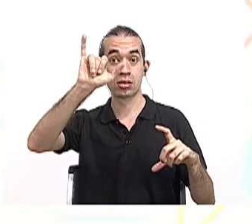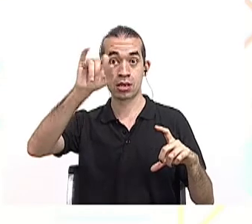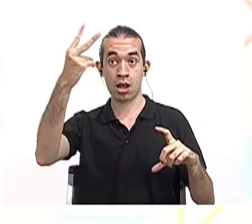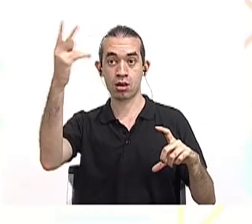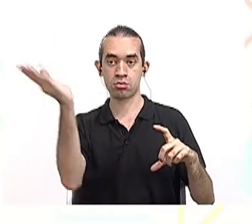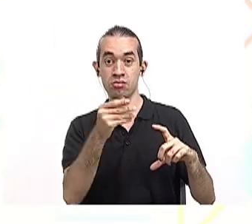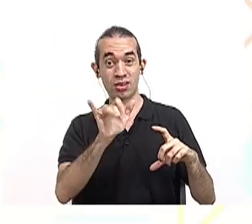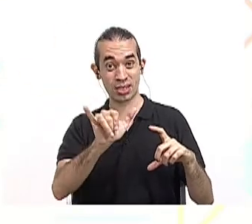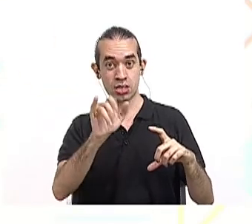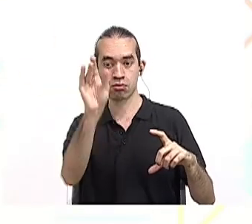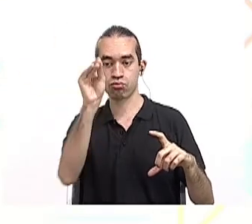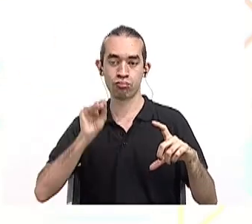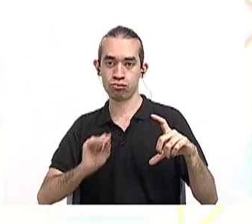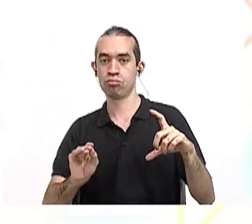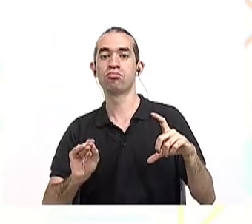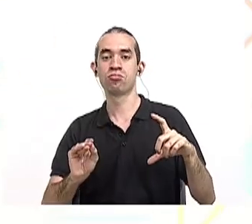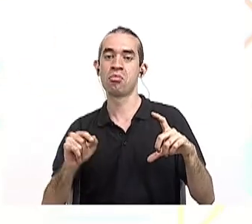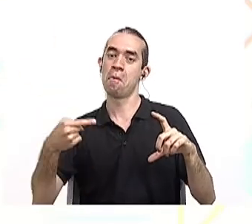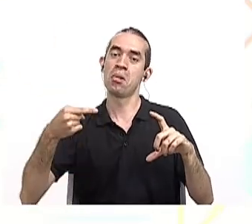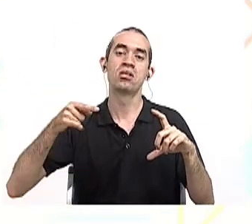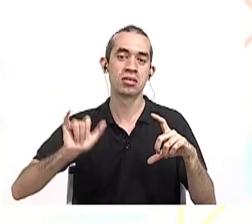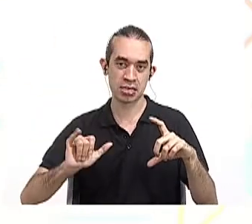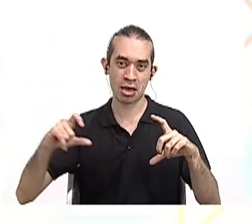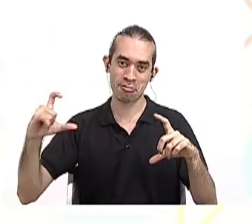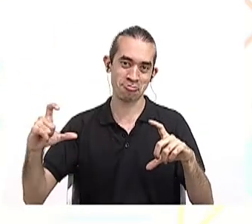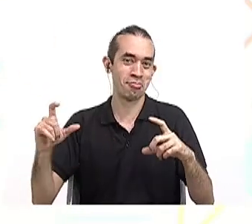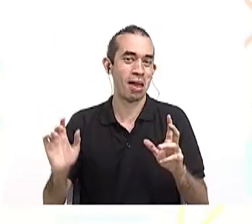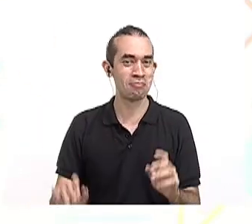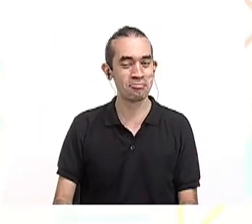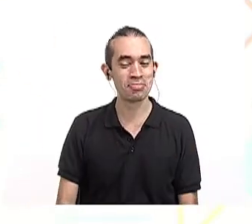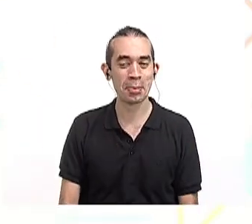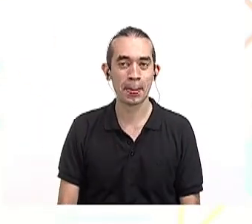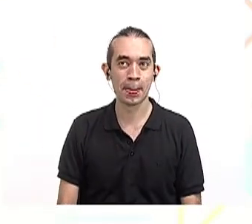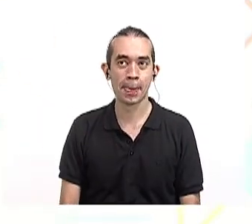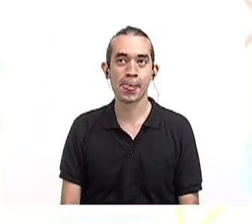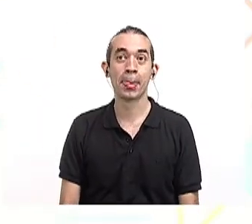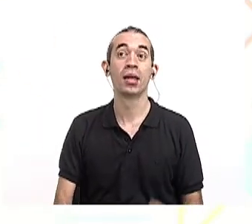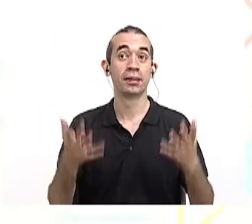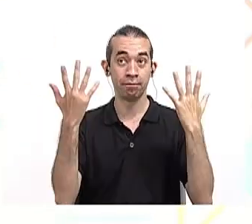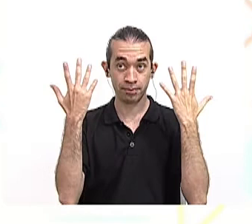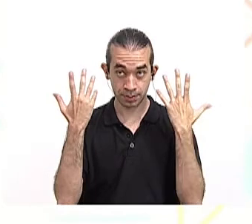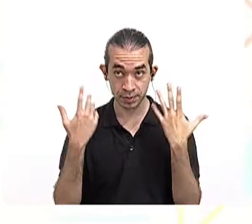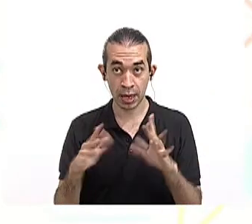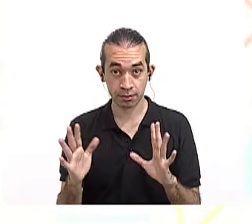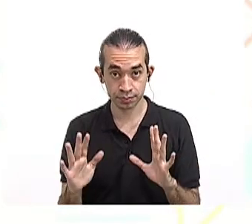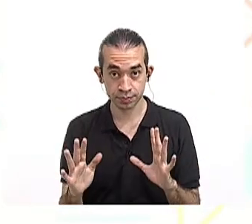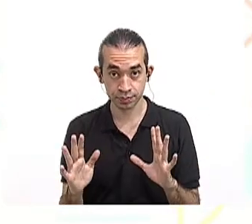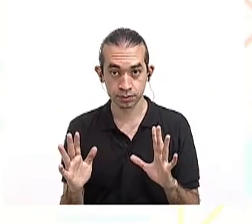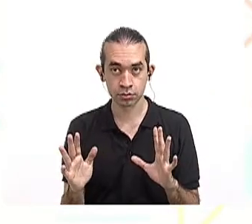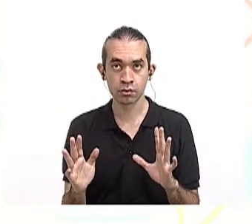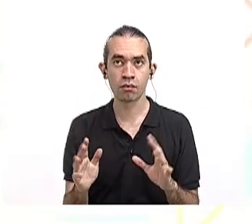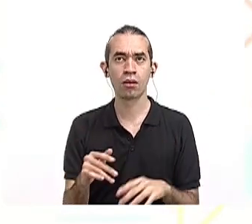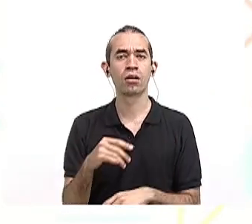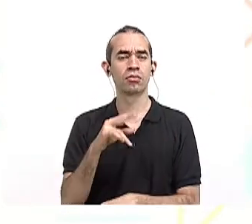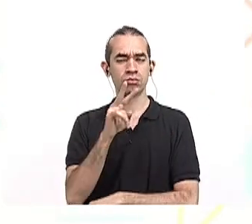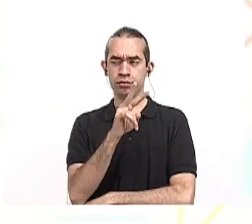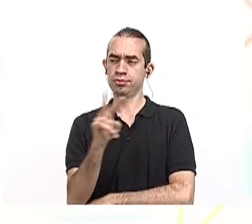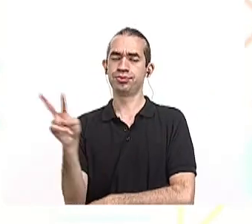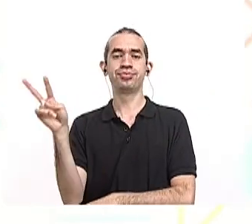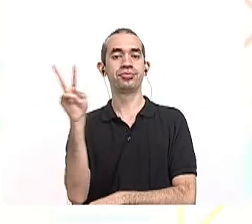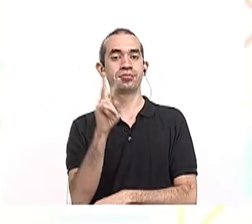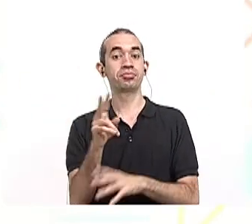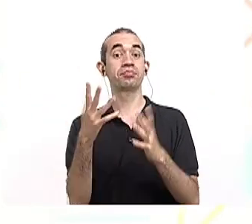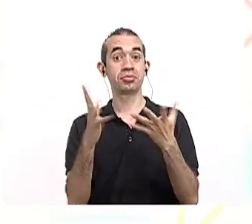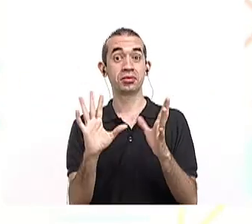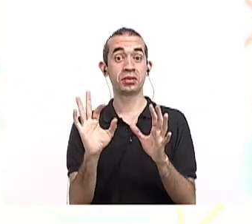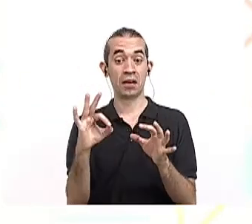entre y, obtenemos el menos y del paréntesis. Ahora, ¿qué hacemos luego de que